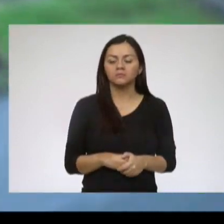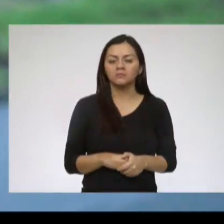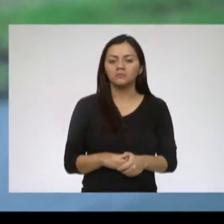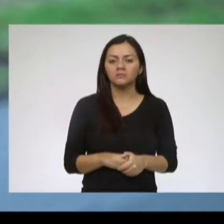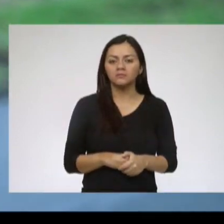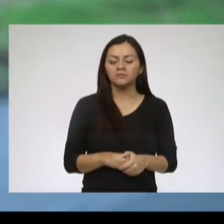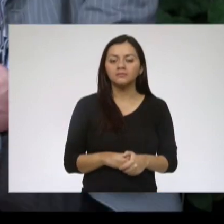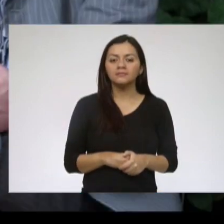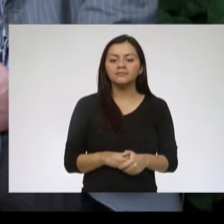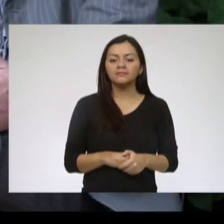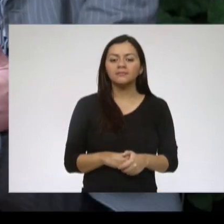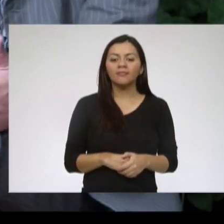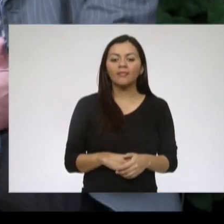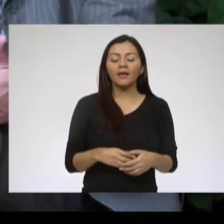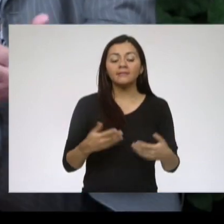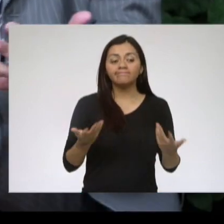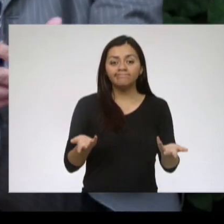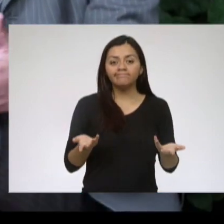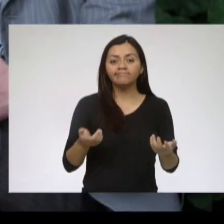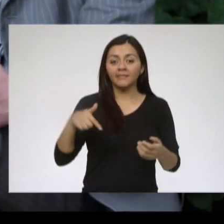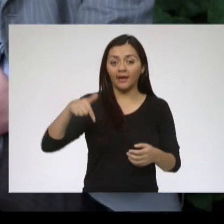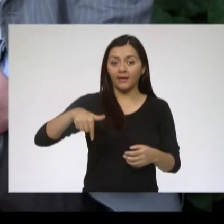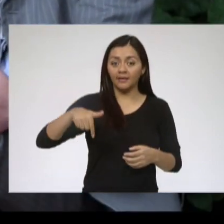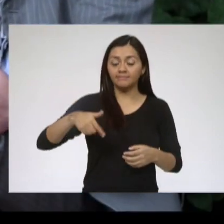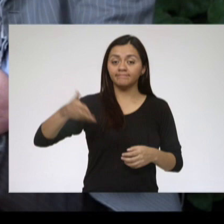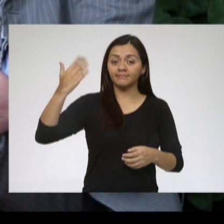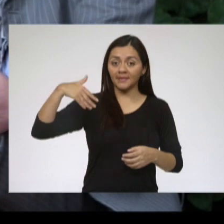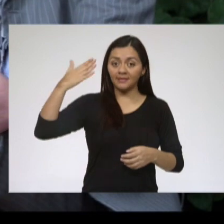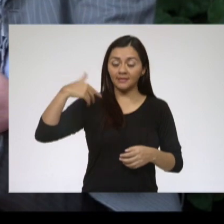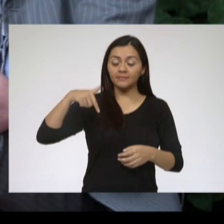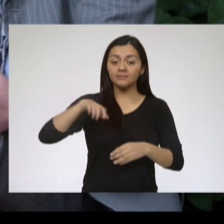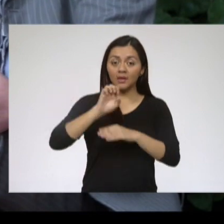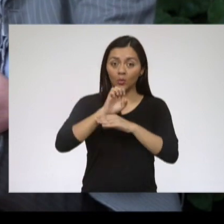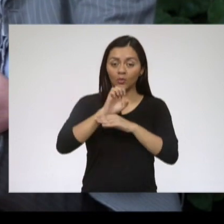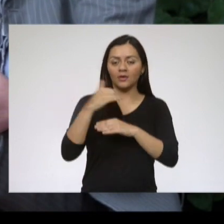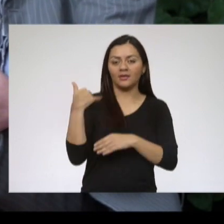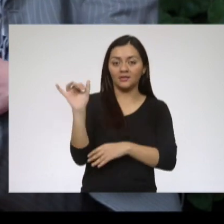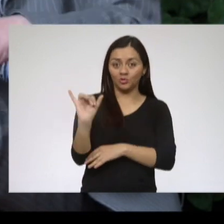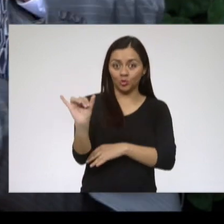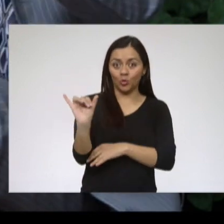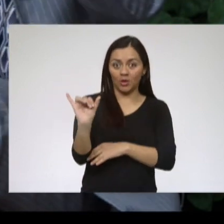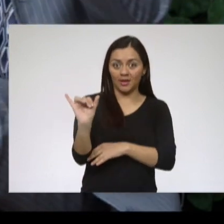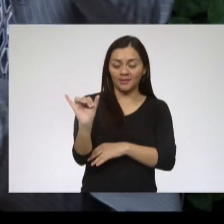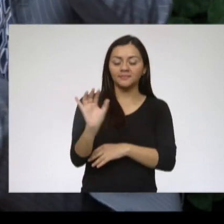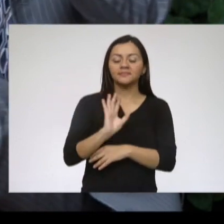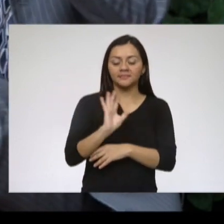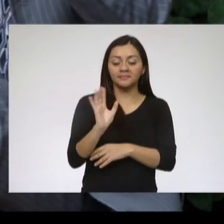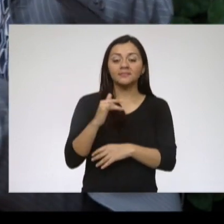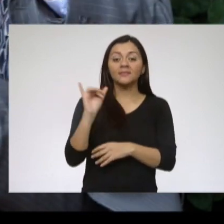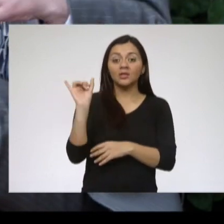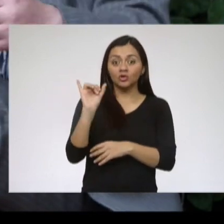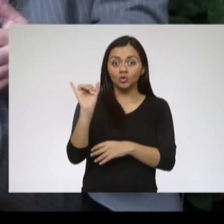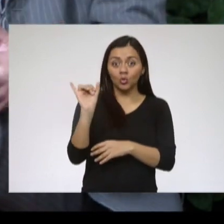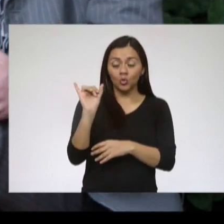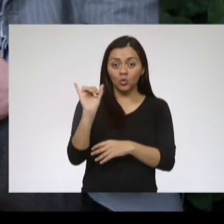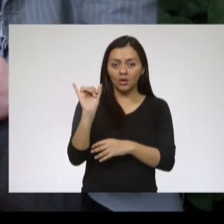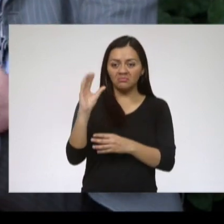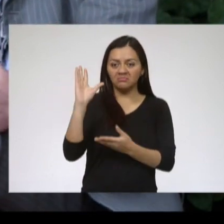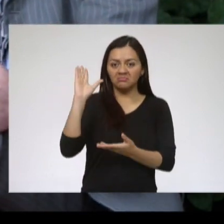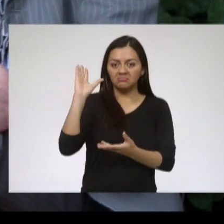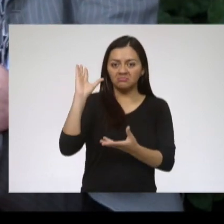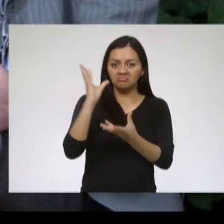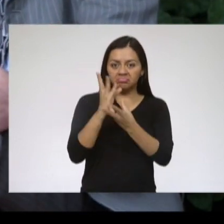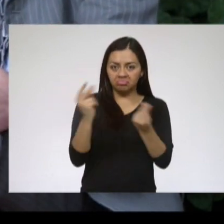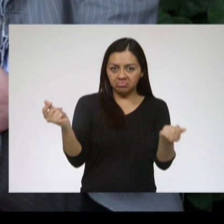Con el deterioro de nuestra moneda de ese entonces, del sucre, pues todo esto que terminó en el feriado bancario hizo